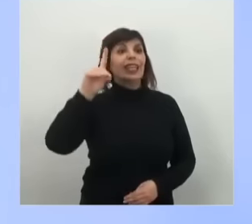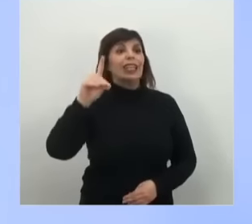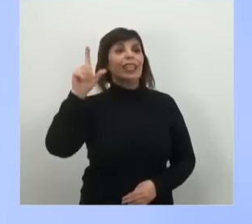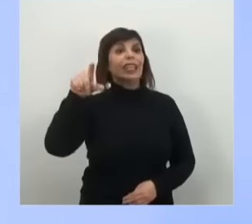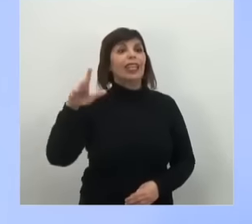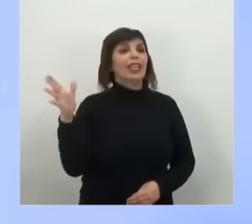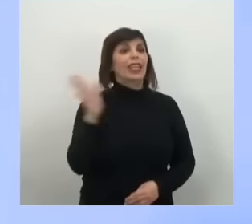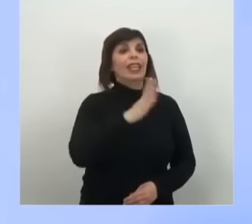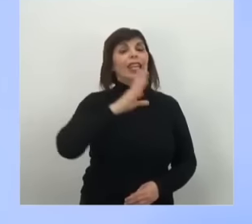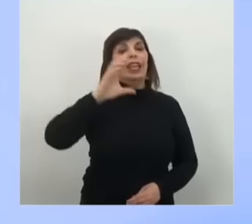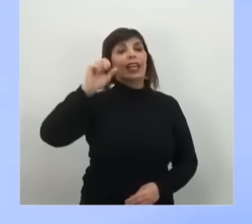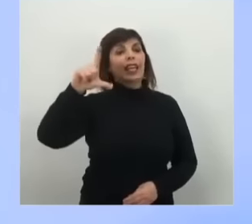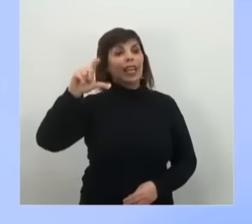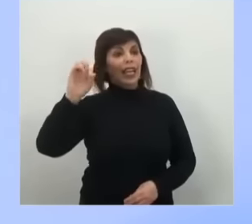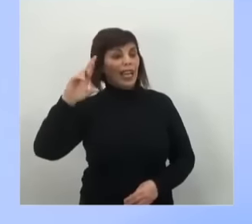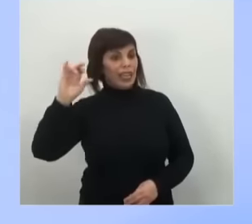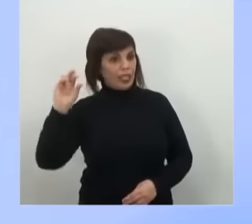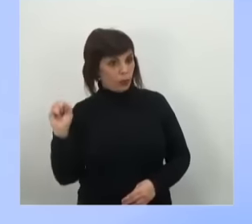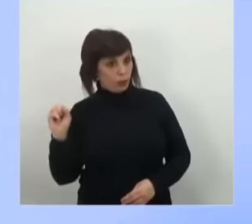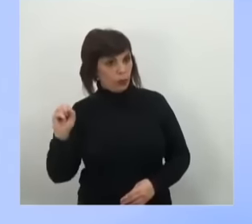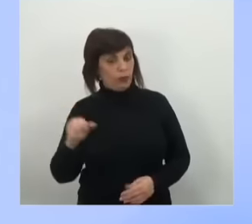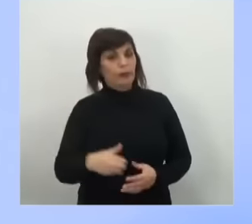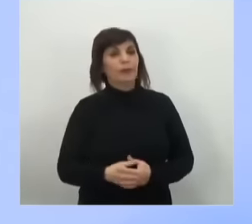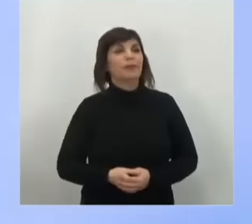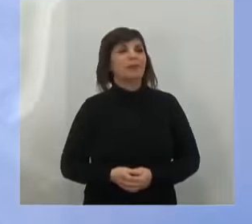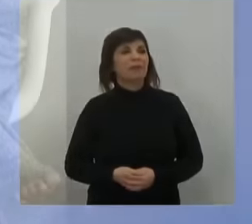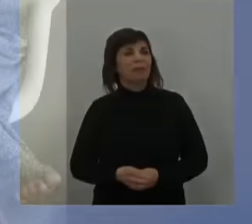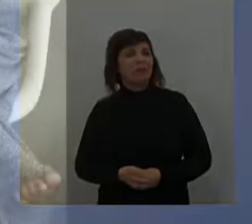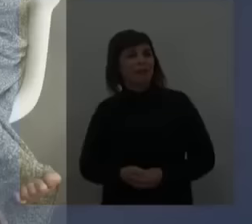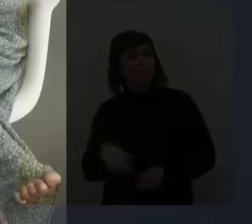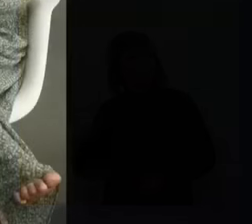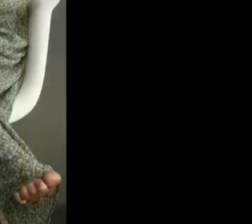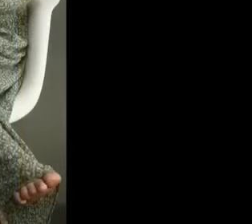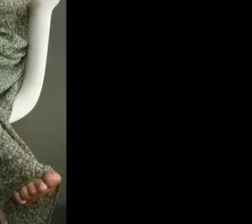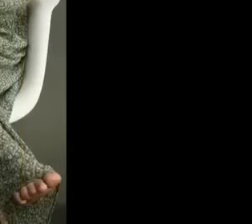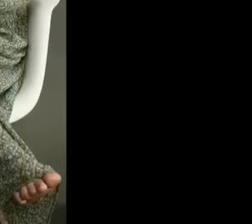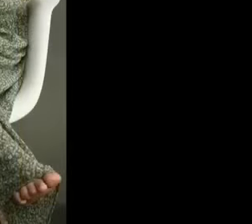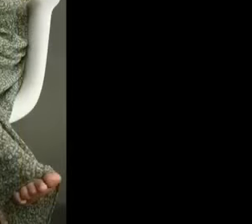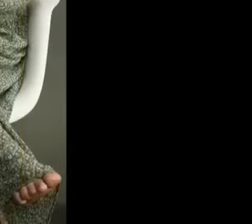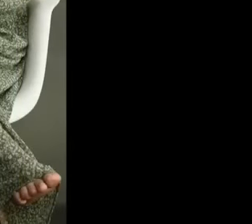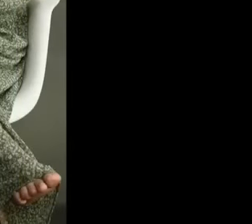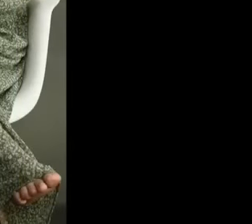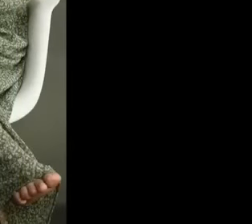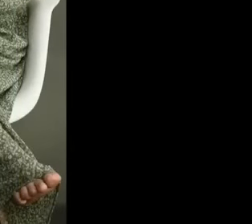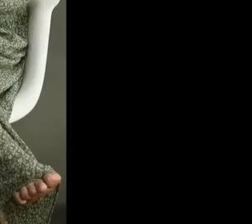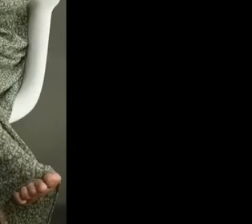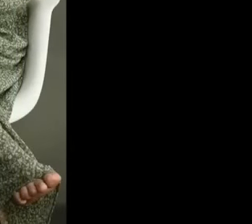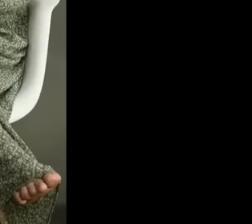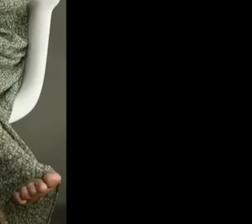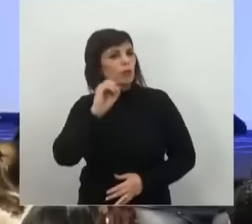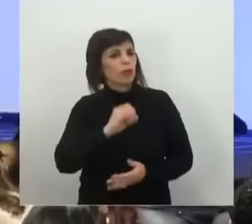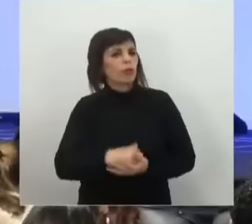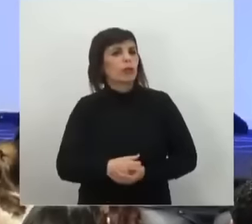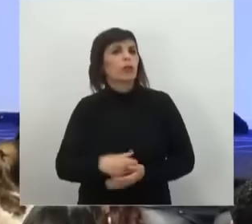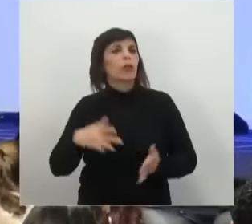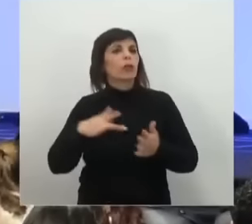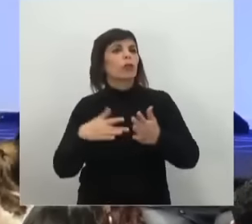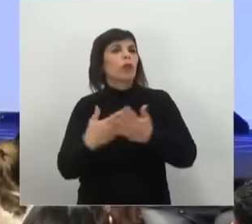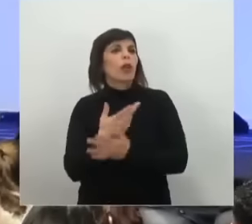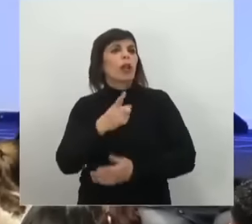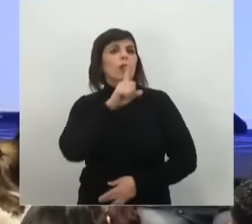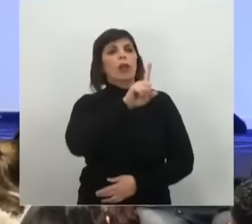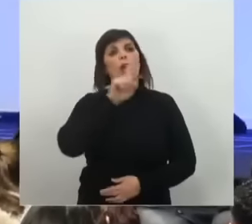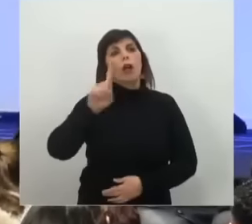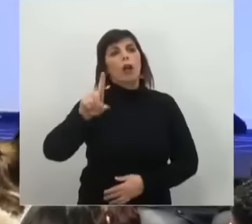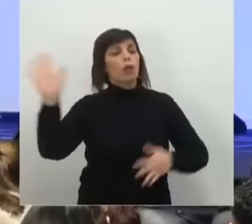una canción ahí querido pon una de sus canciones porque yo estoy seguro que la mayoría le conoce de marzo